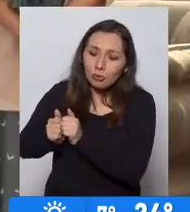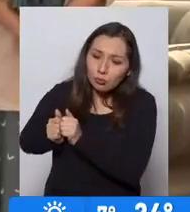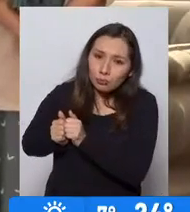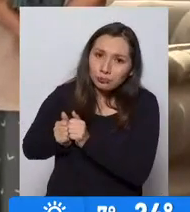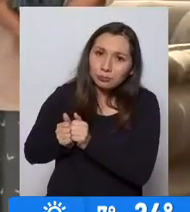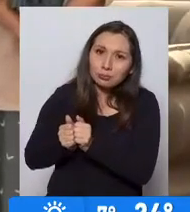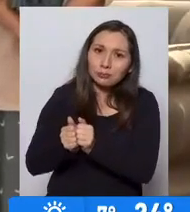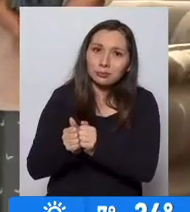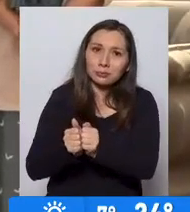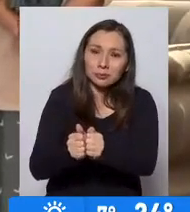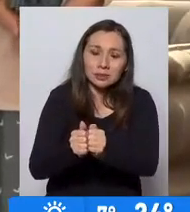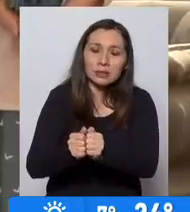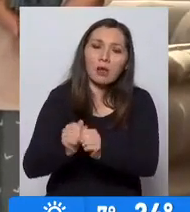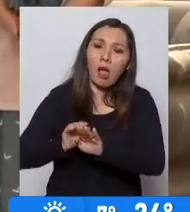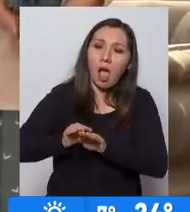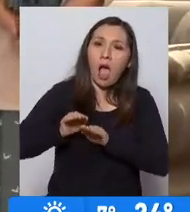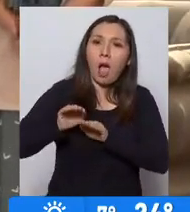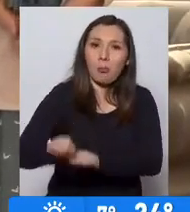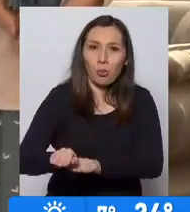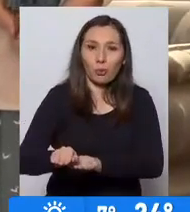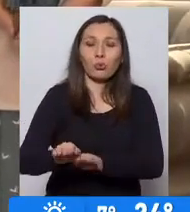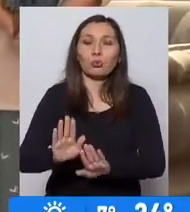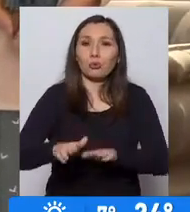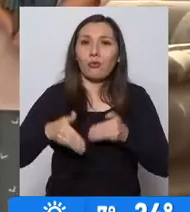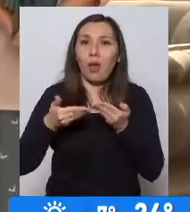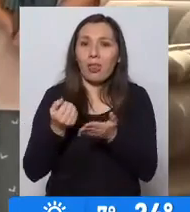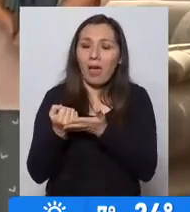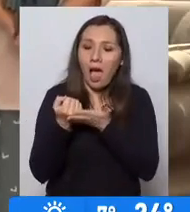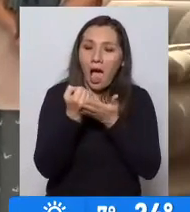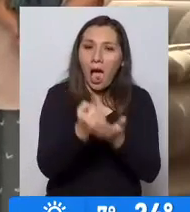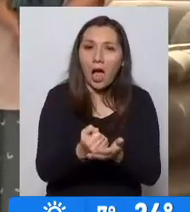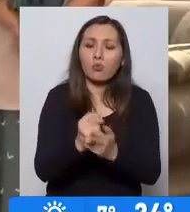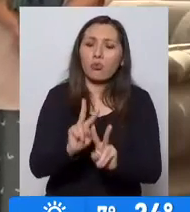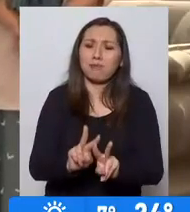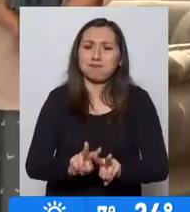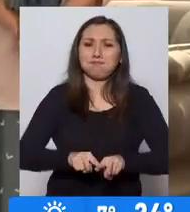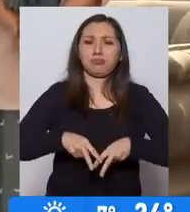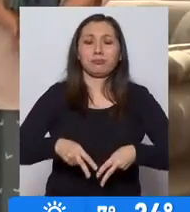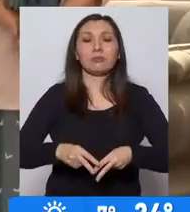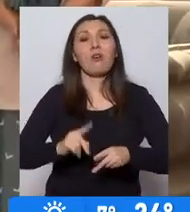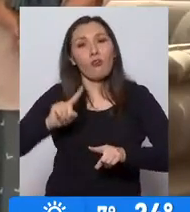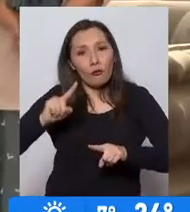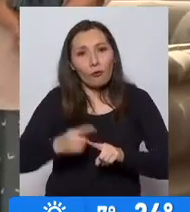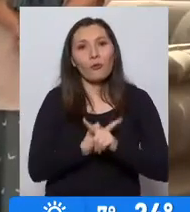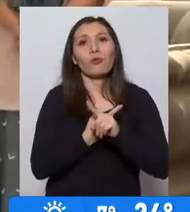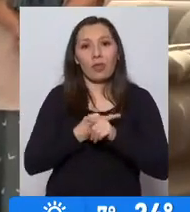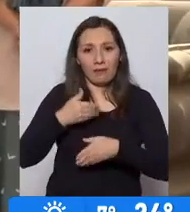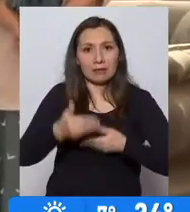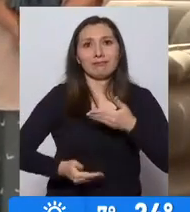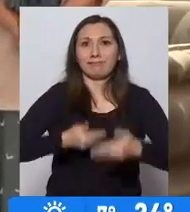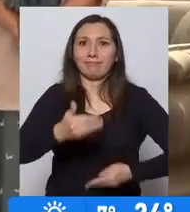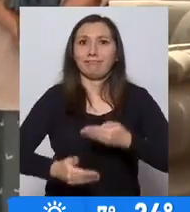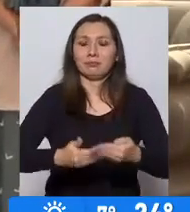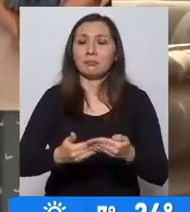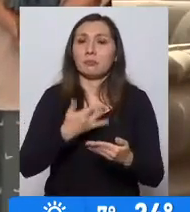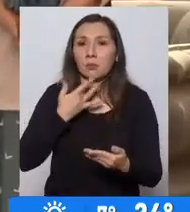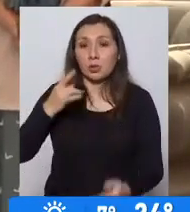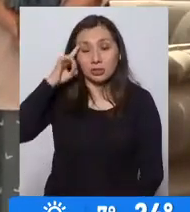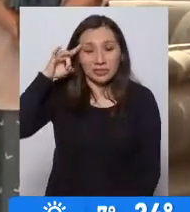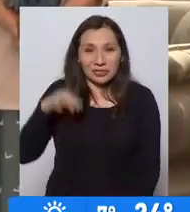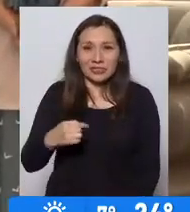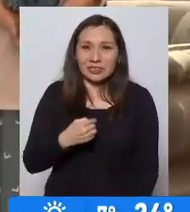acompañar, los vamos a apoyar, los vamos a ayudar a ponerse de pie y volver a caminar. Porque